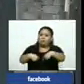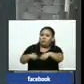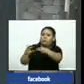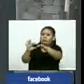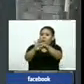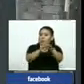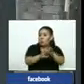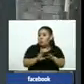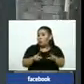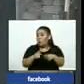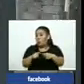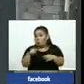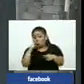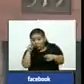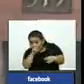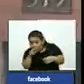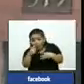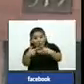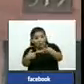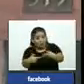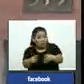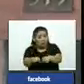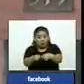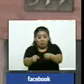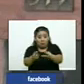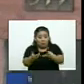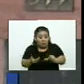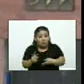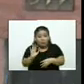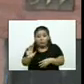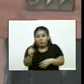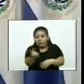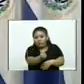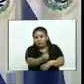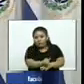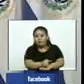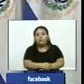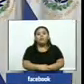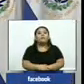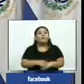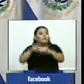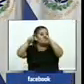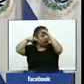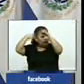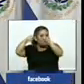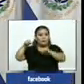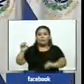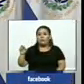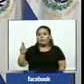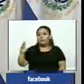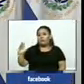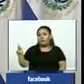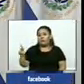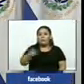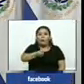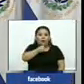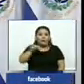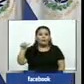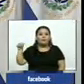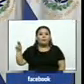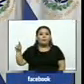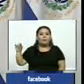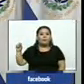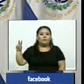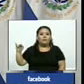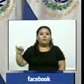no existan señales de violación a las libertades de elección de sus ciudadanos. Con imágenes de Eric Alfaro, Antonio Valladares, Noticiero